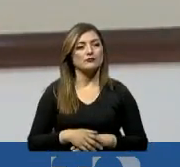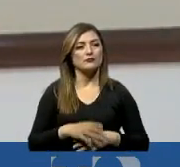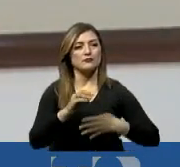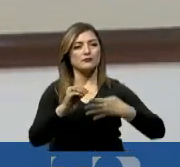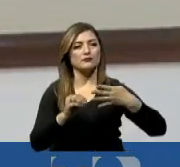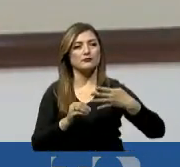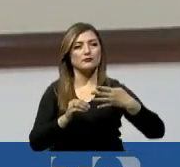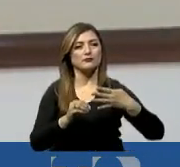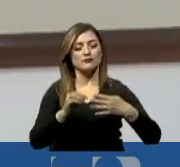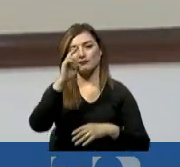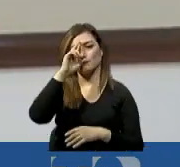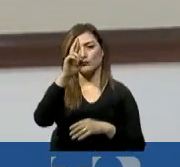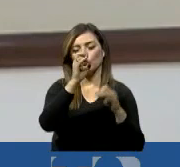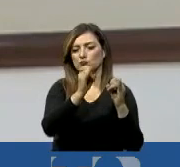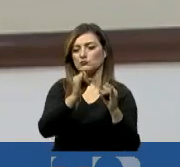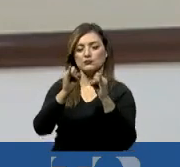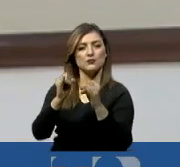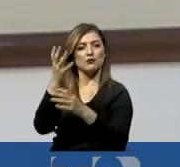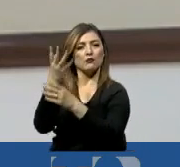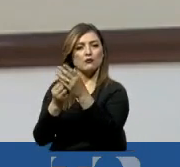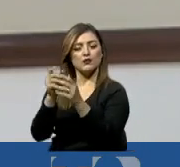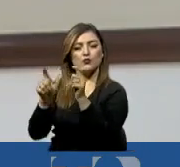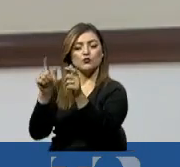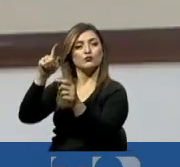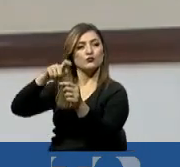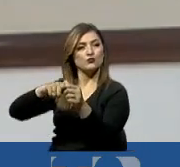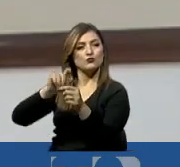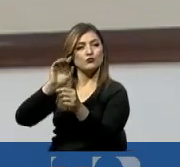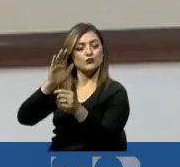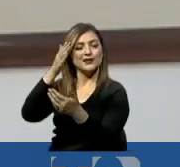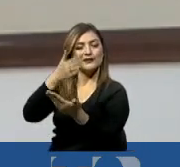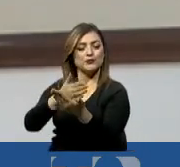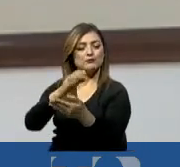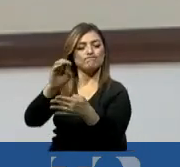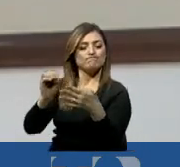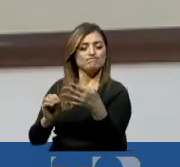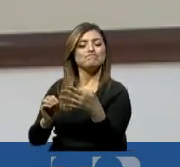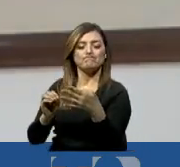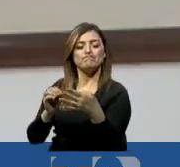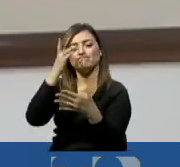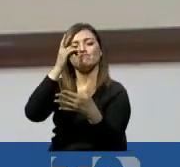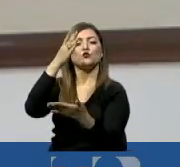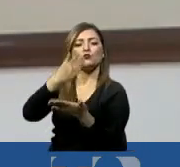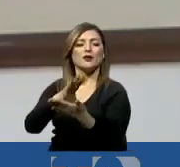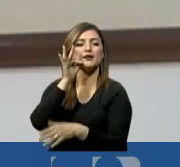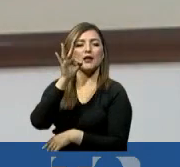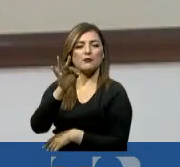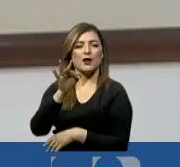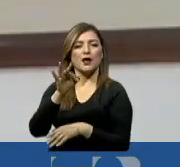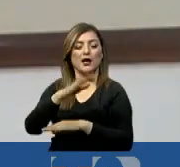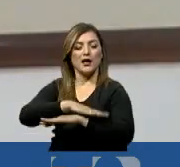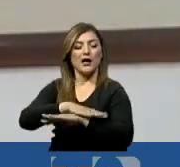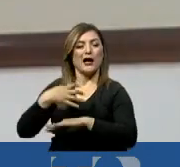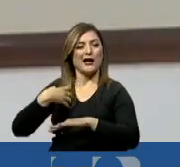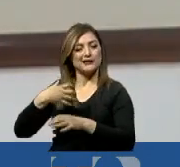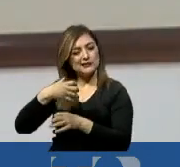por respeto a todos y cada uno de las personas inscritas, a suspender el proceso y volverlo a iniciar una vez que tengamos la garantía